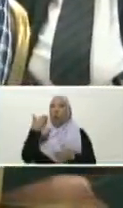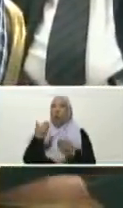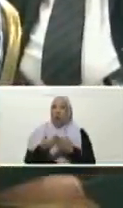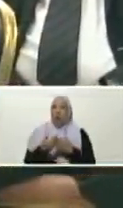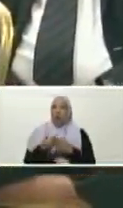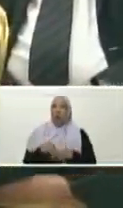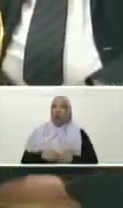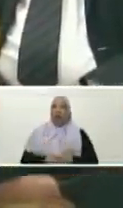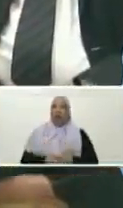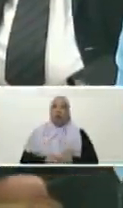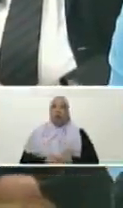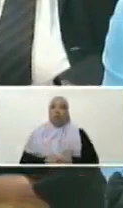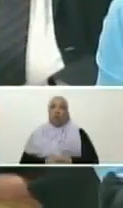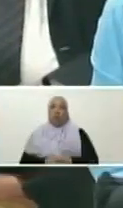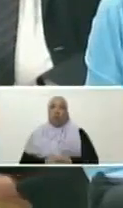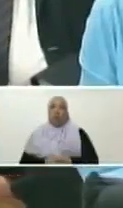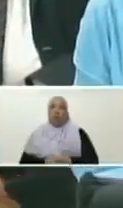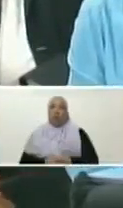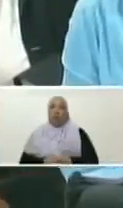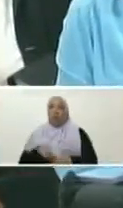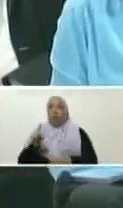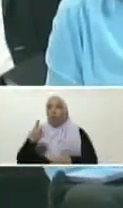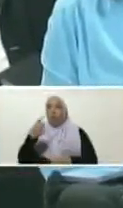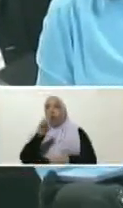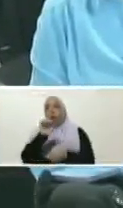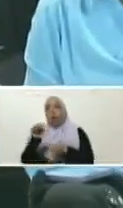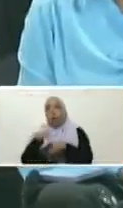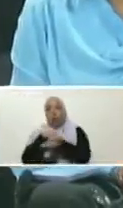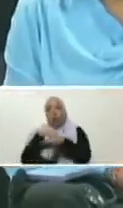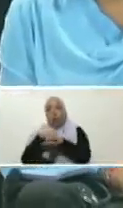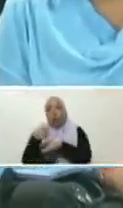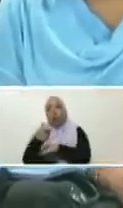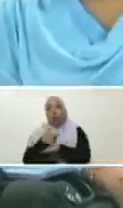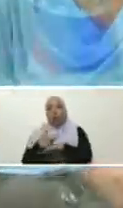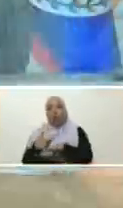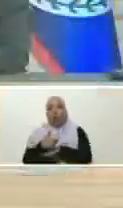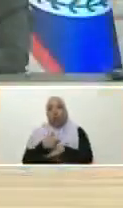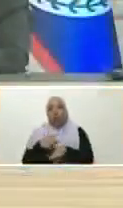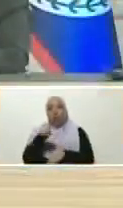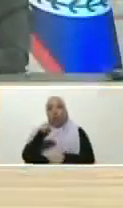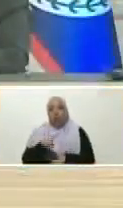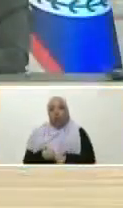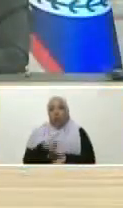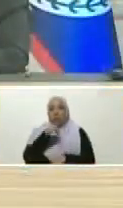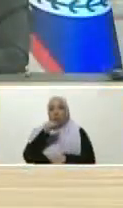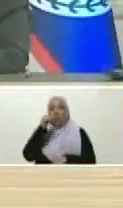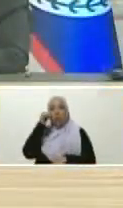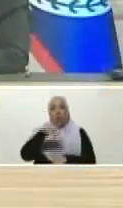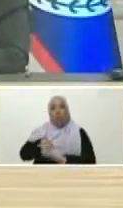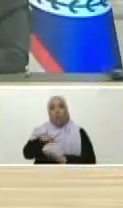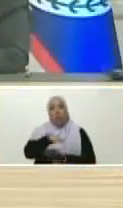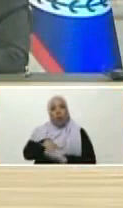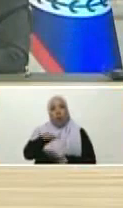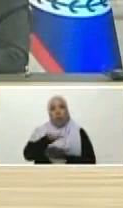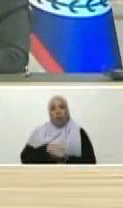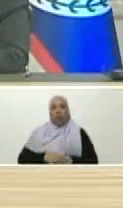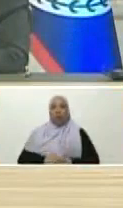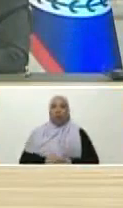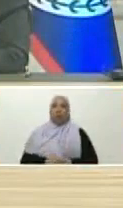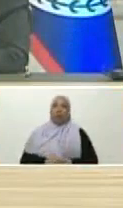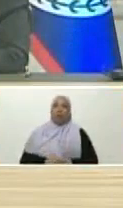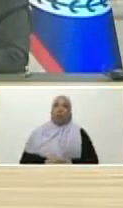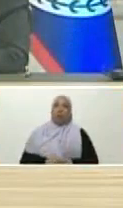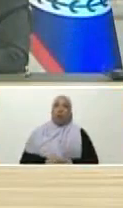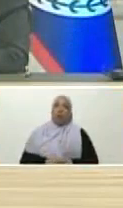agradecimiento como primer ministro, como gobierno y como el pueblo de Belice, para